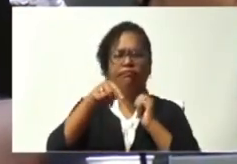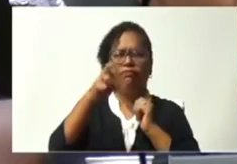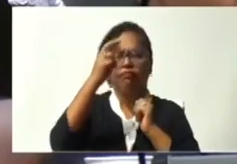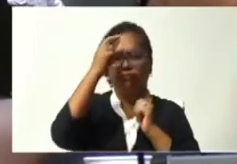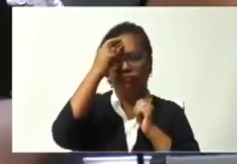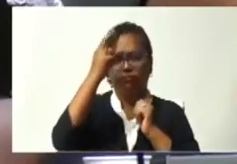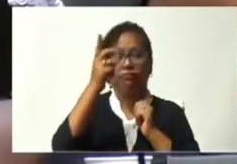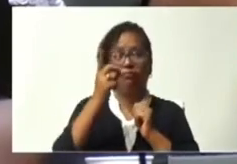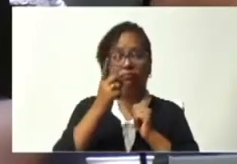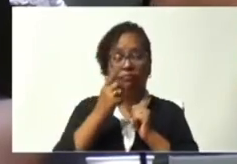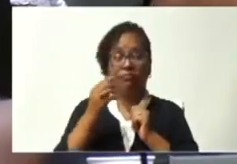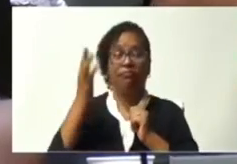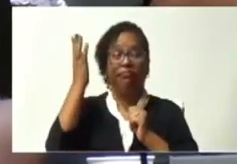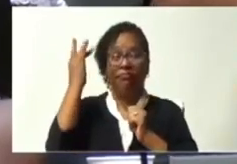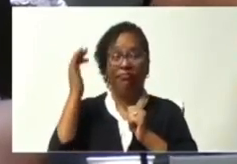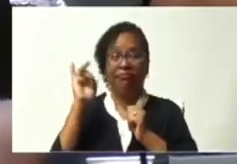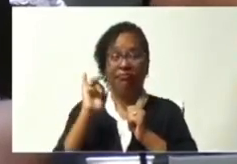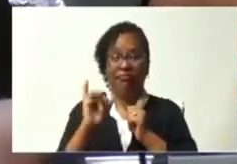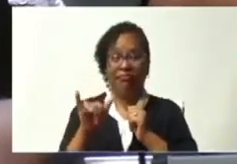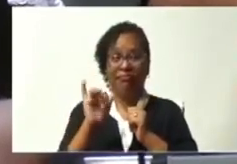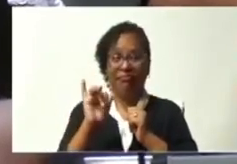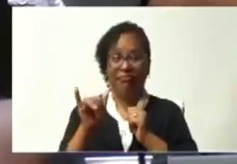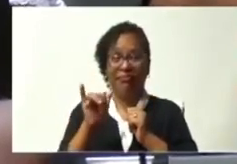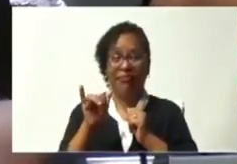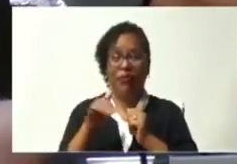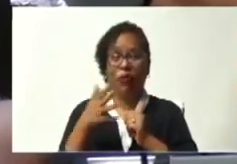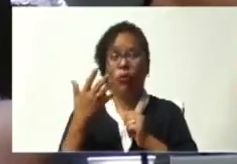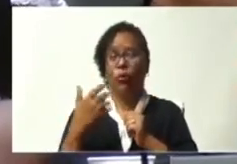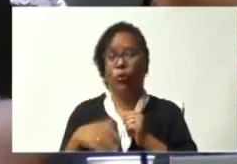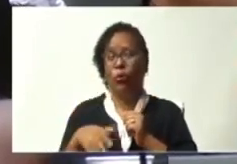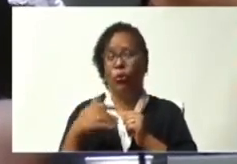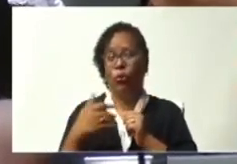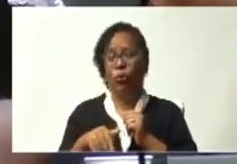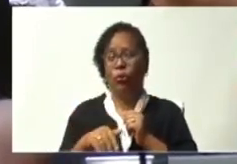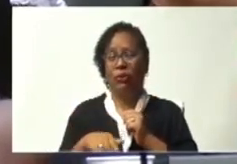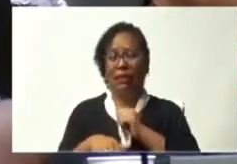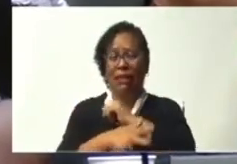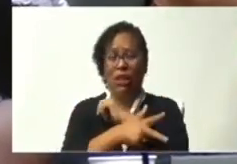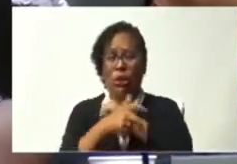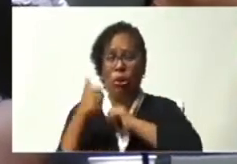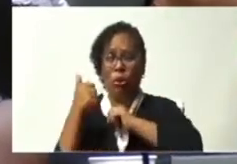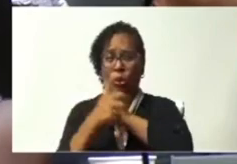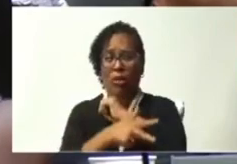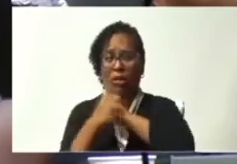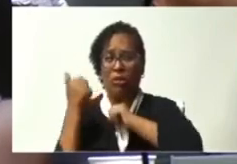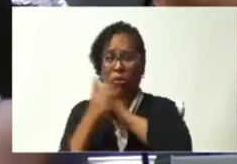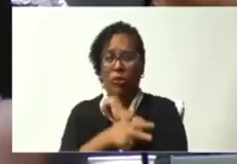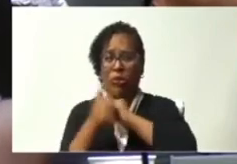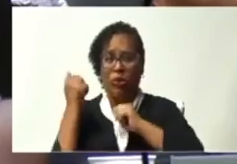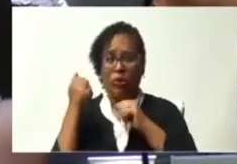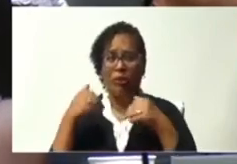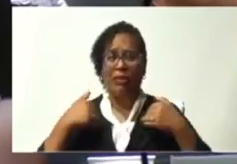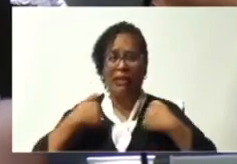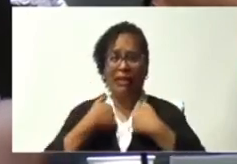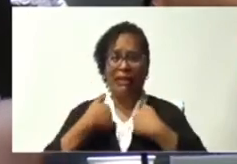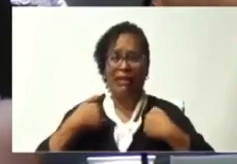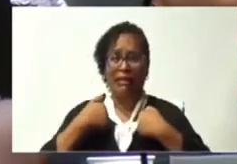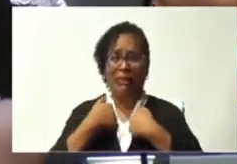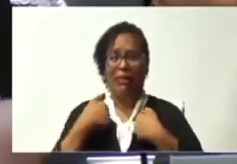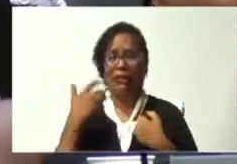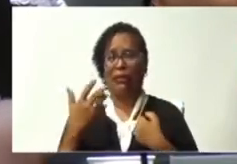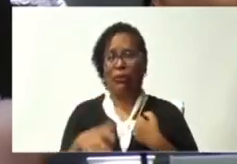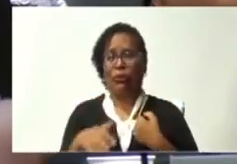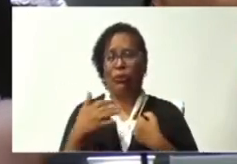la familia dominicana a la familia rural cientos de millones de pesos impune Doña